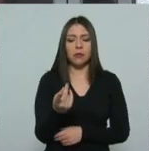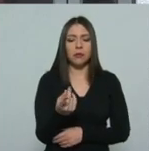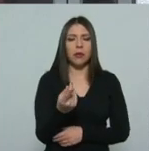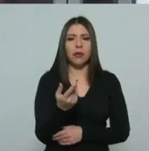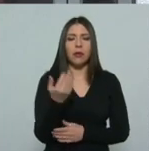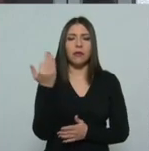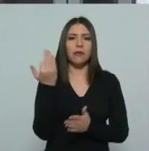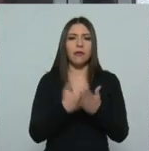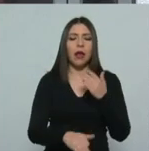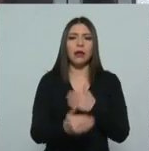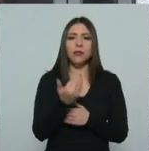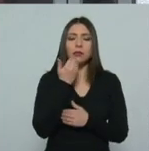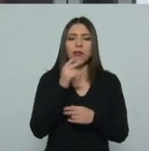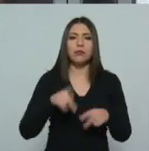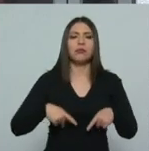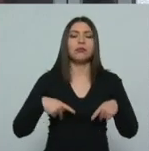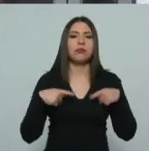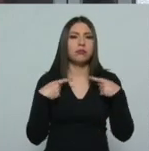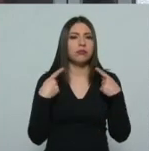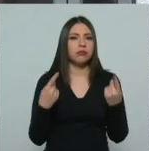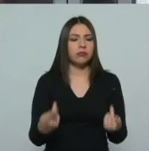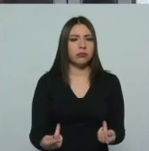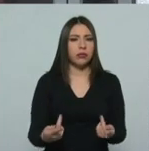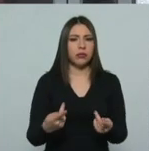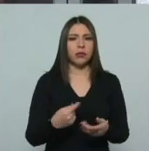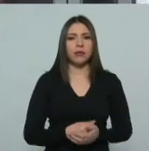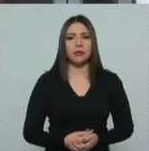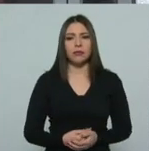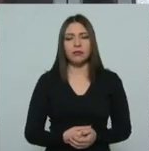es importante. Lógicamente los vuelve